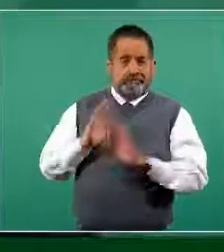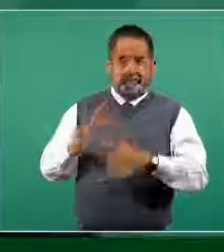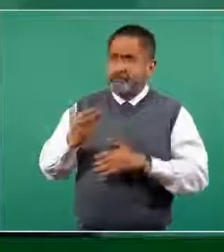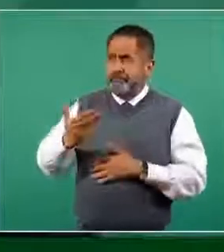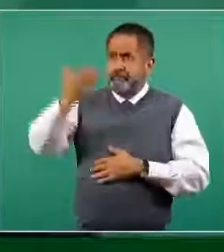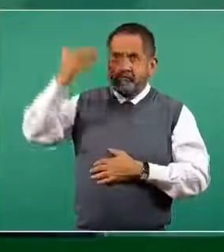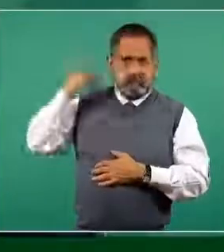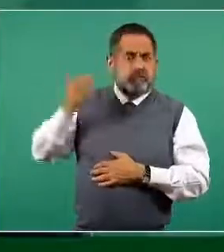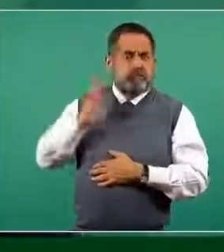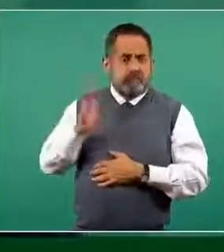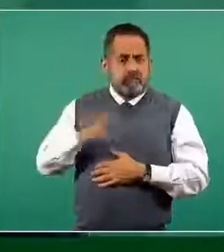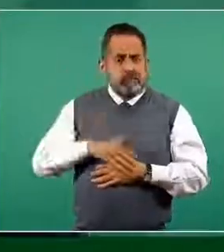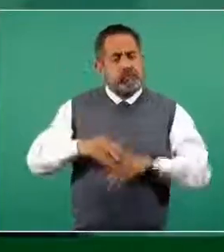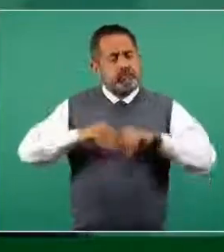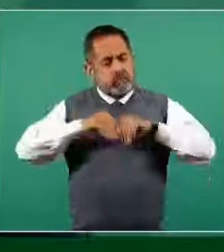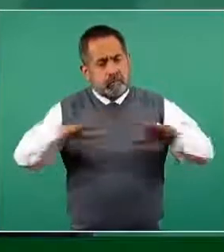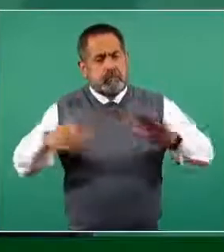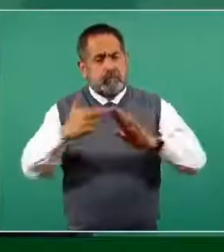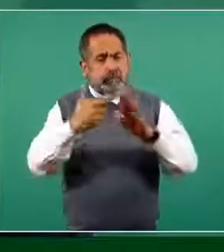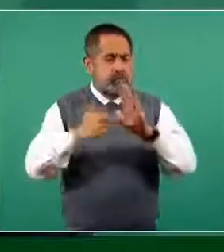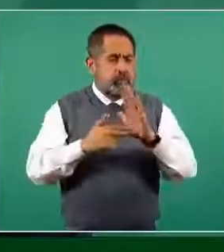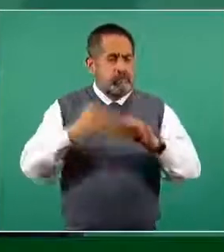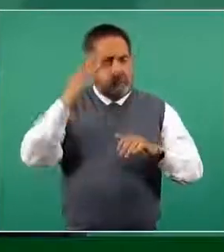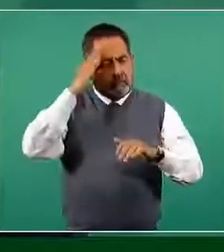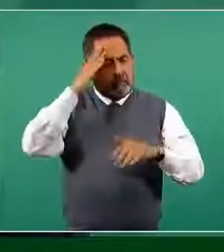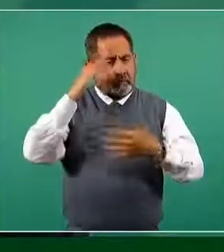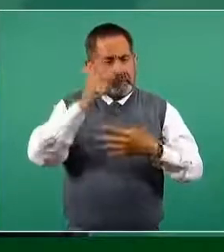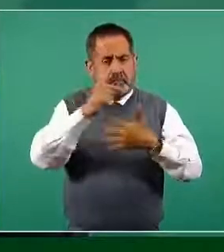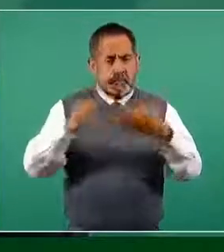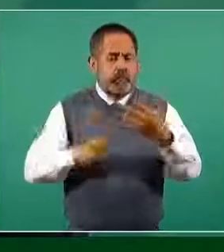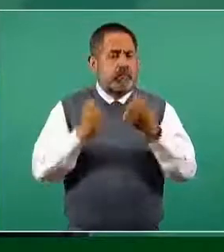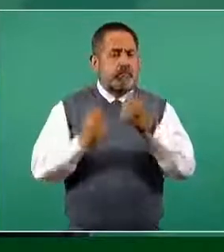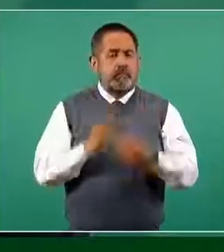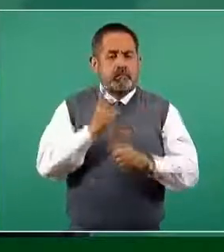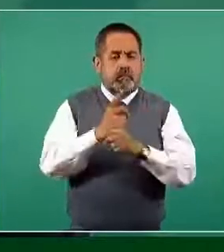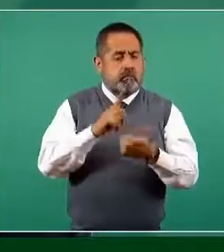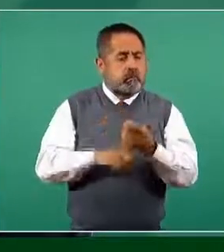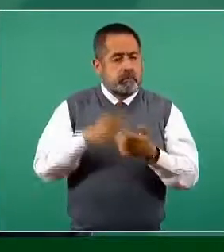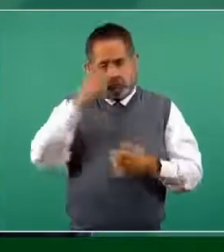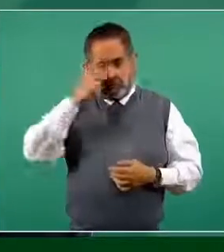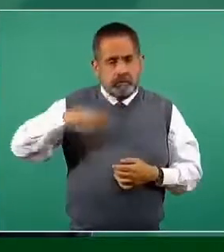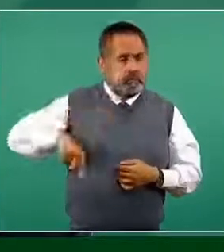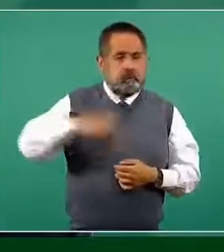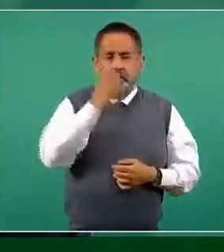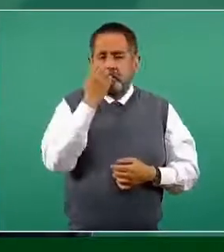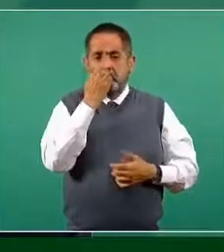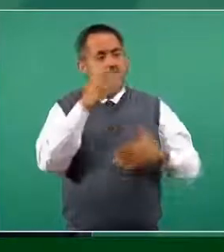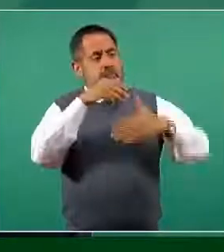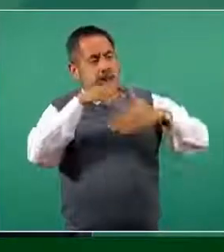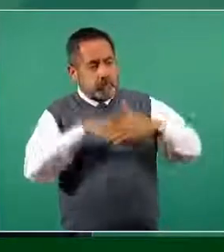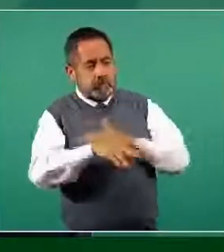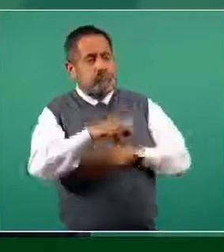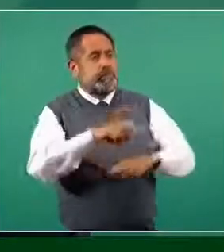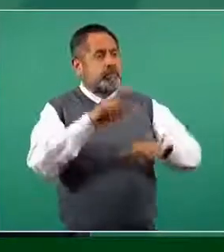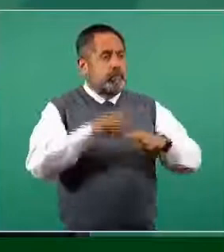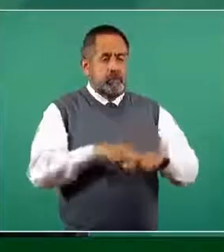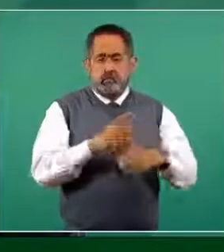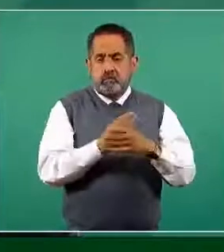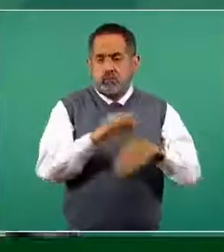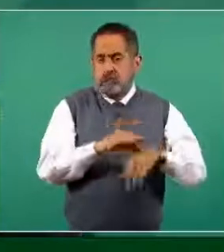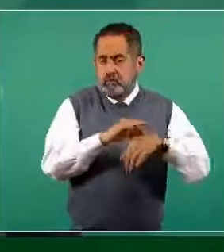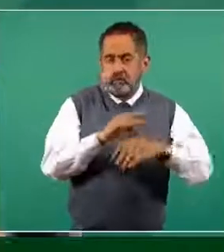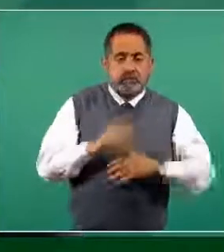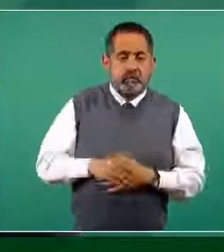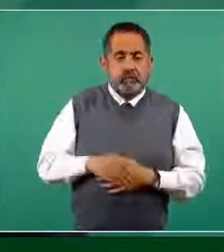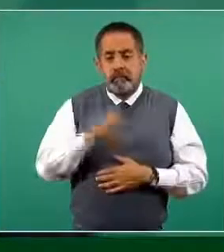varias semanas los lineamientos generales de seguridad sanitaria para el regreso a las escuelas y con ellos ha emitido